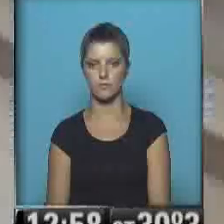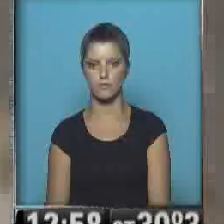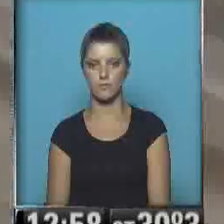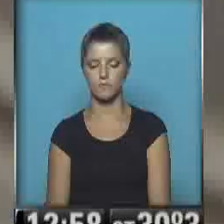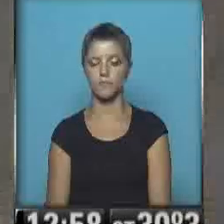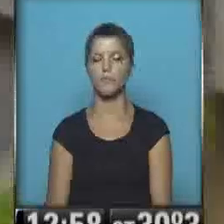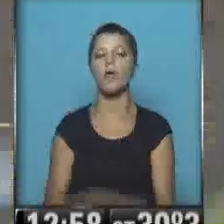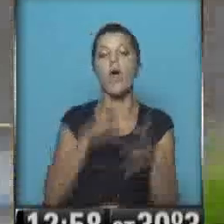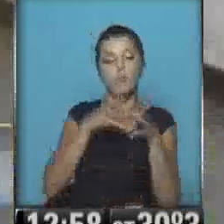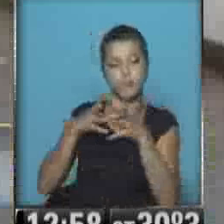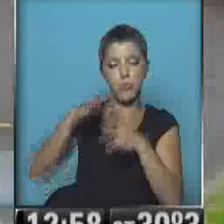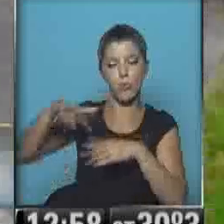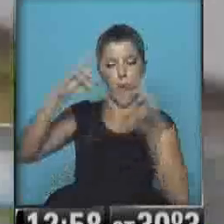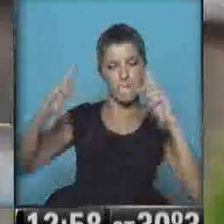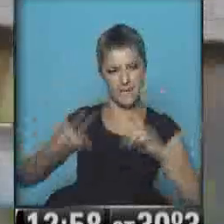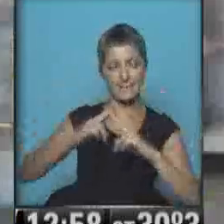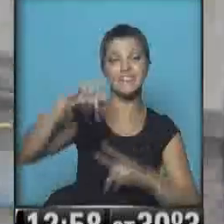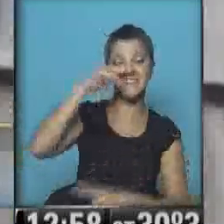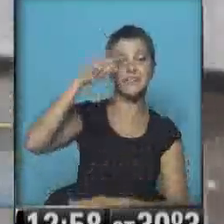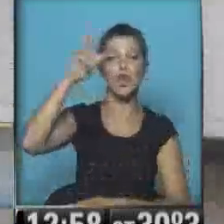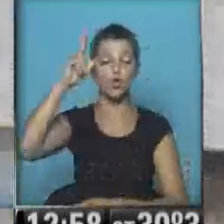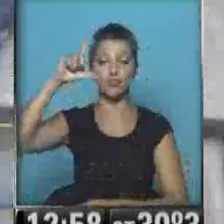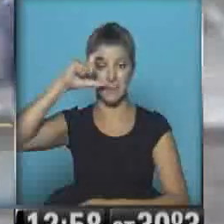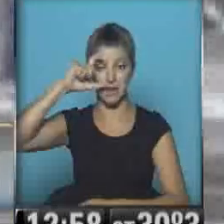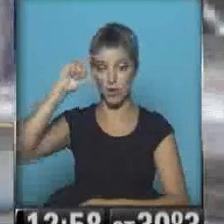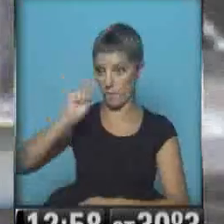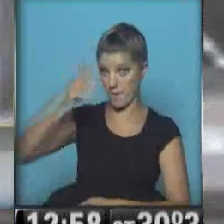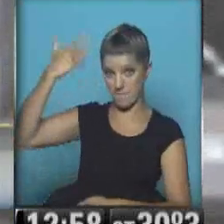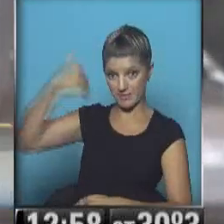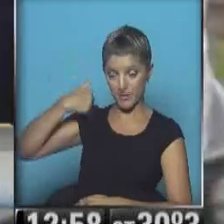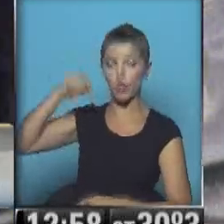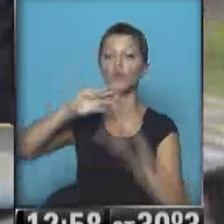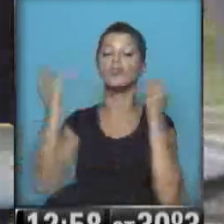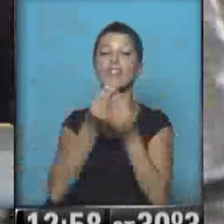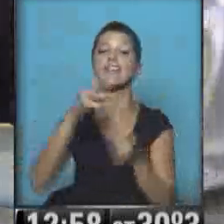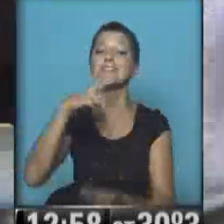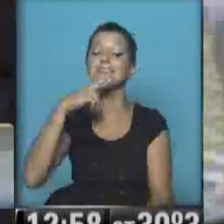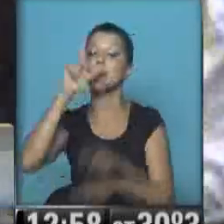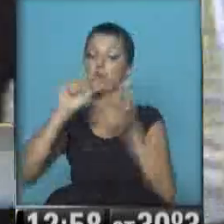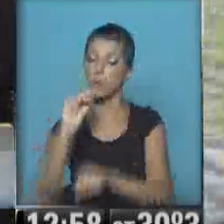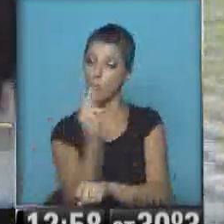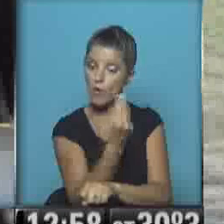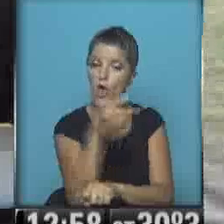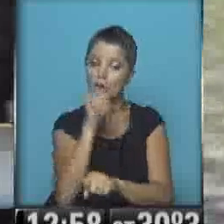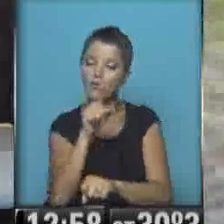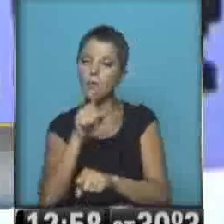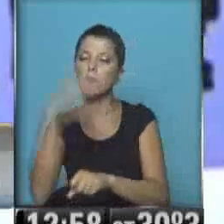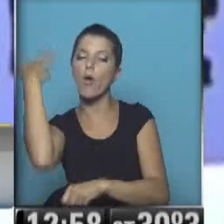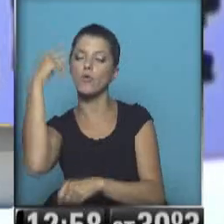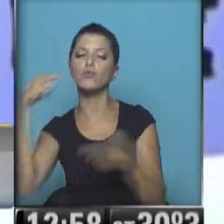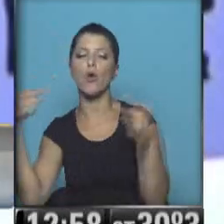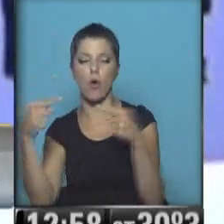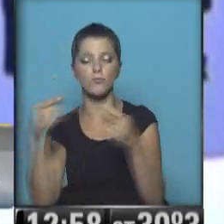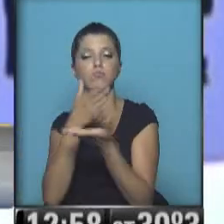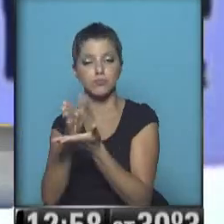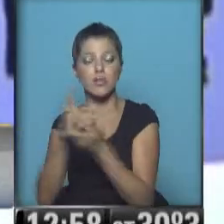Los atentados de París del 7 y 8 de enero pasado, en los que perdieron la vida 17 personas, avivaron el discurso racista y